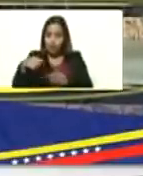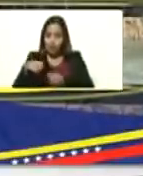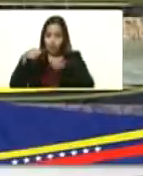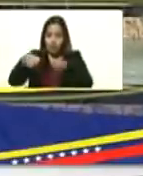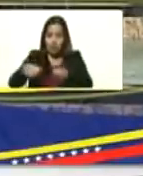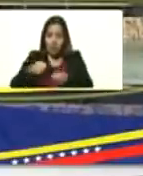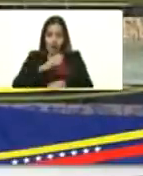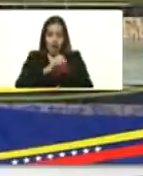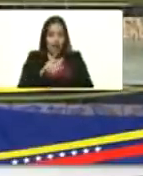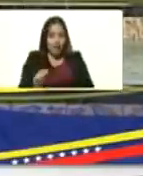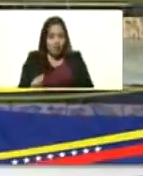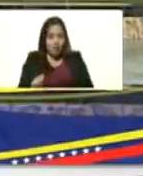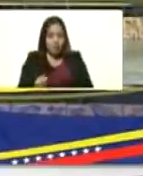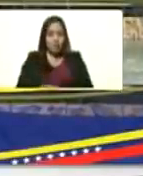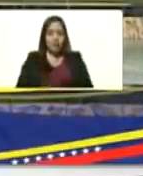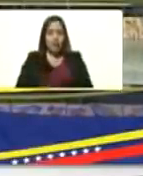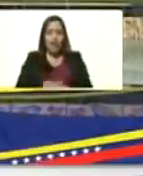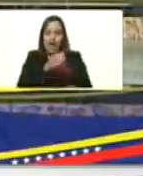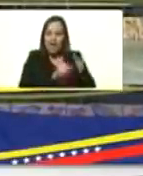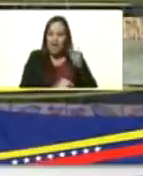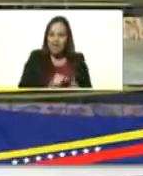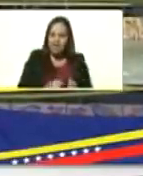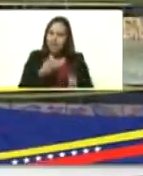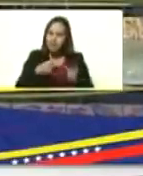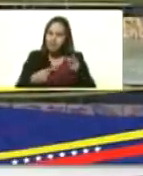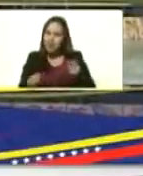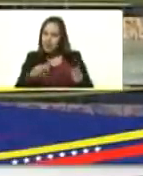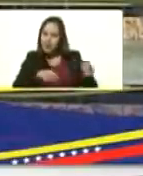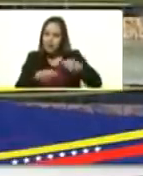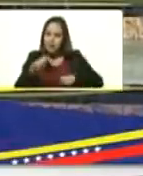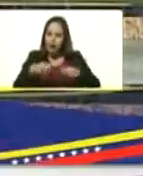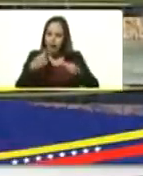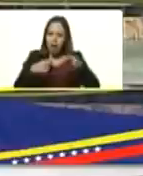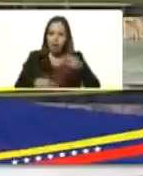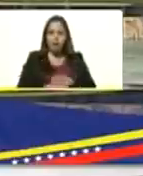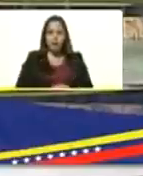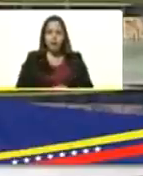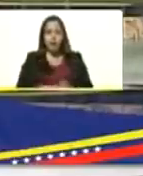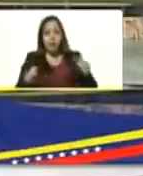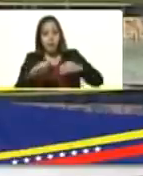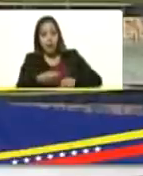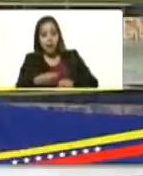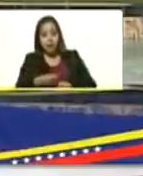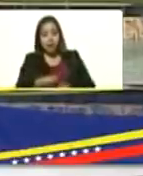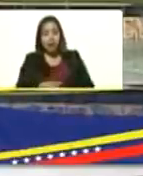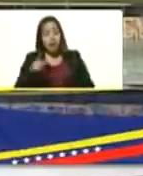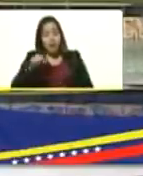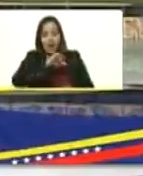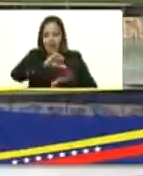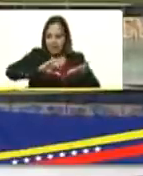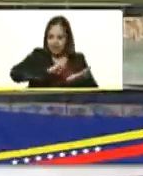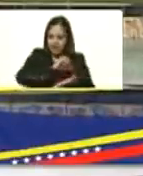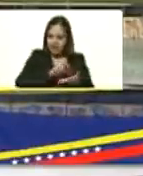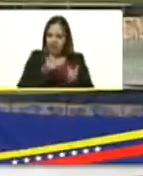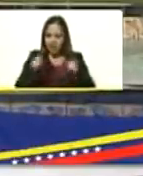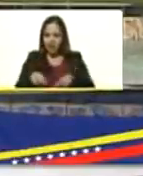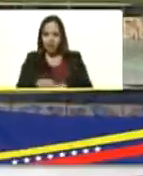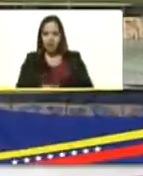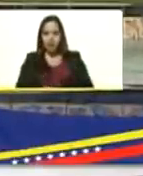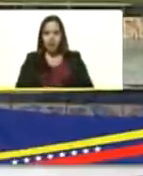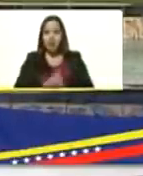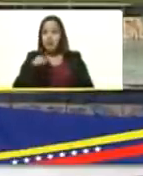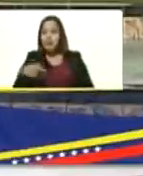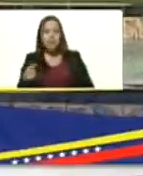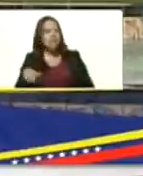la leche cada vez más productos y de manera complementaria y el aceite de manera